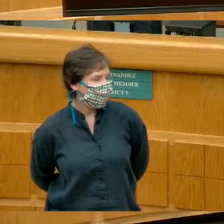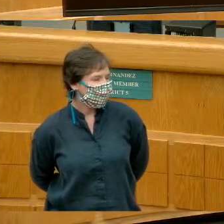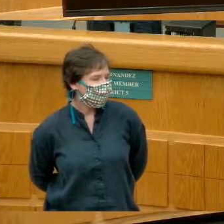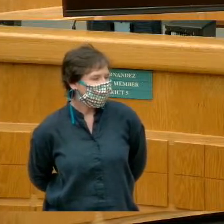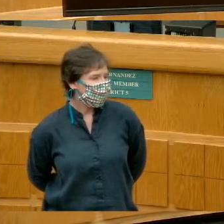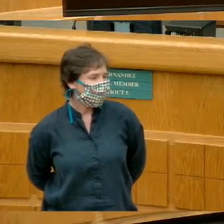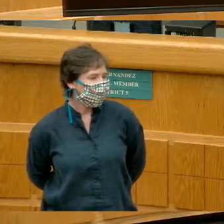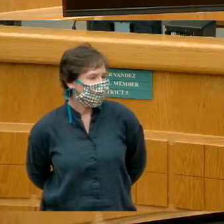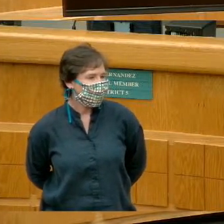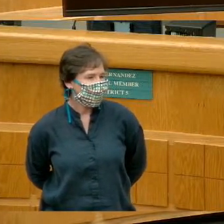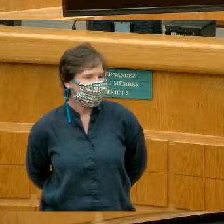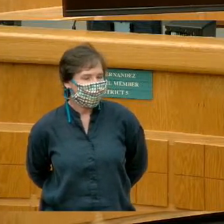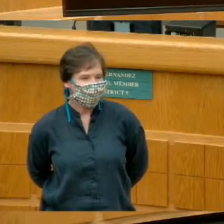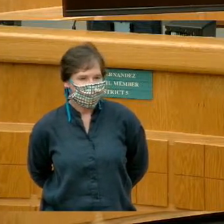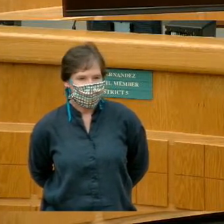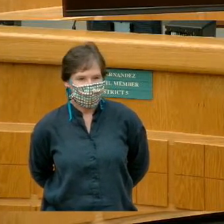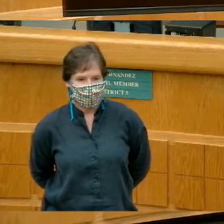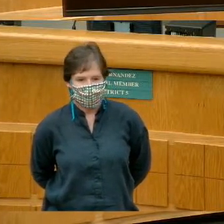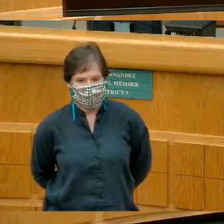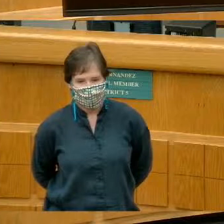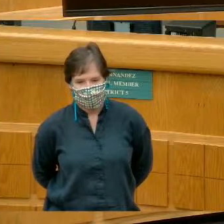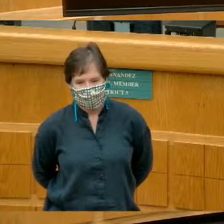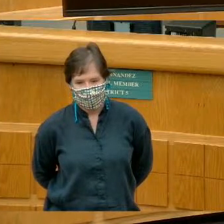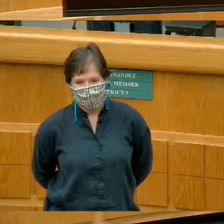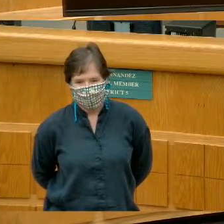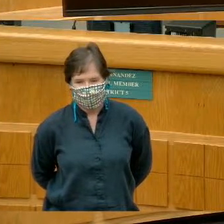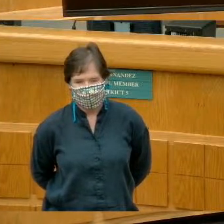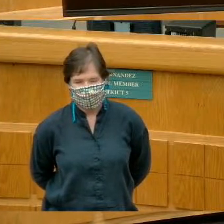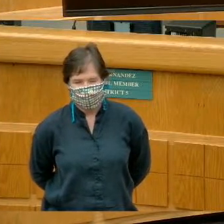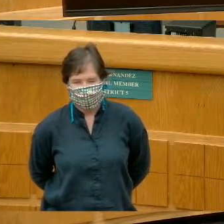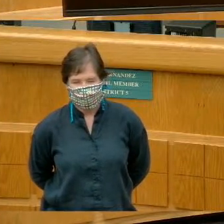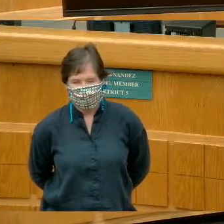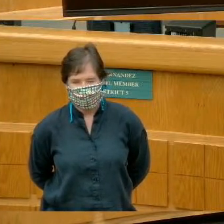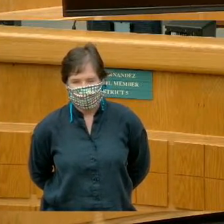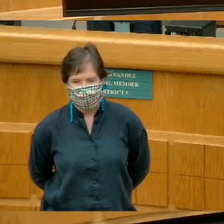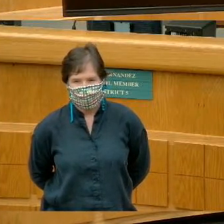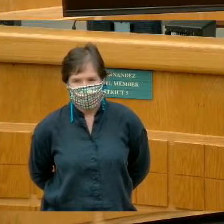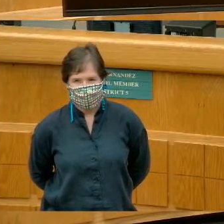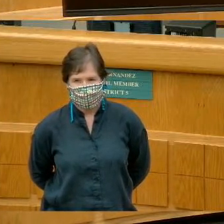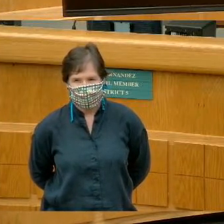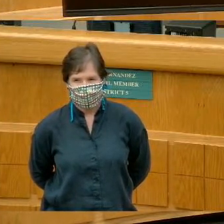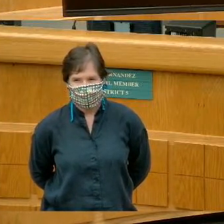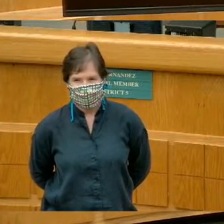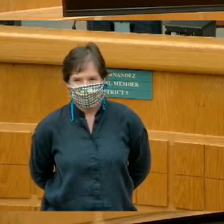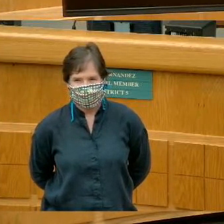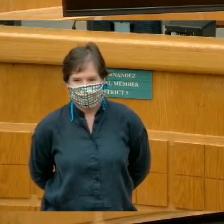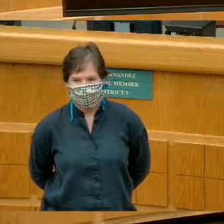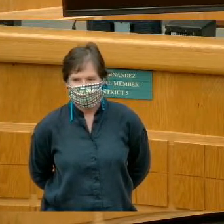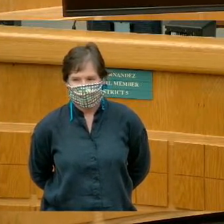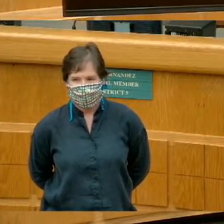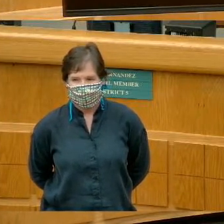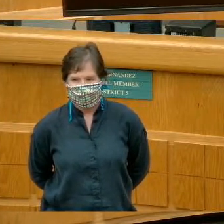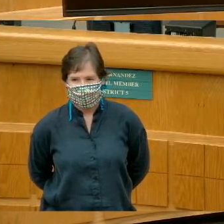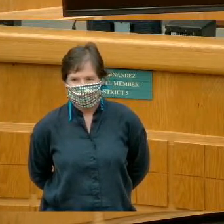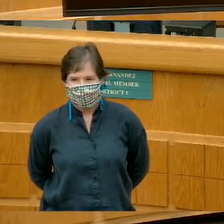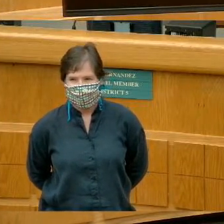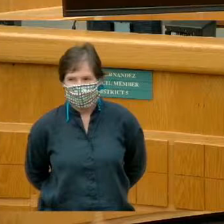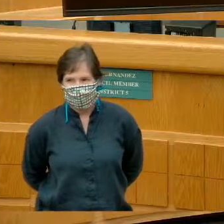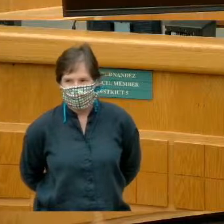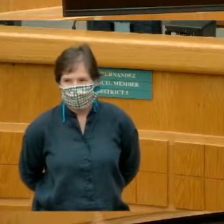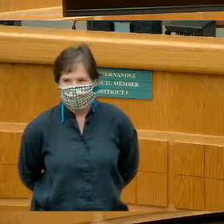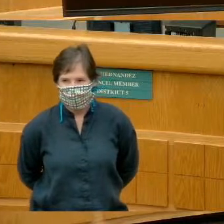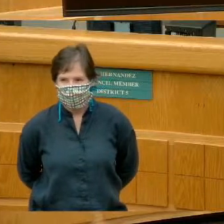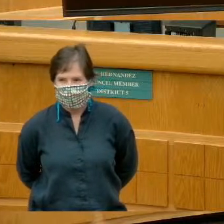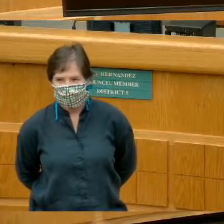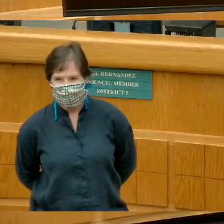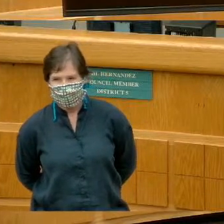otras afecciones. No queremos que las personas dejen de recibir tratamiento. Una gran parte de mi trabajo es obtener los recursos que